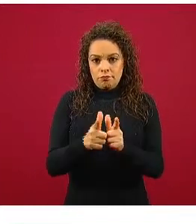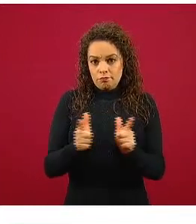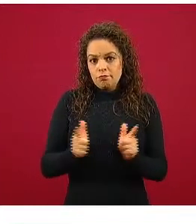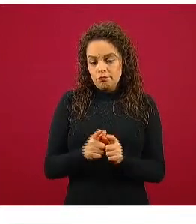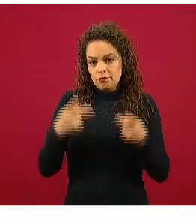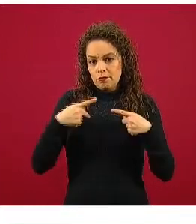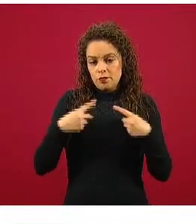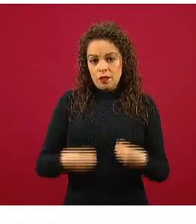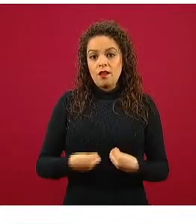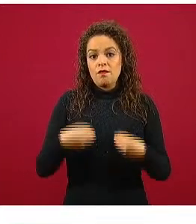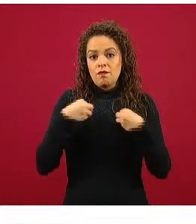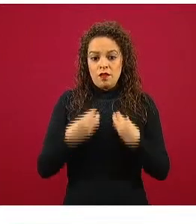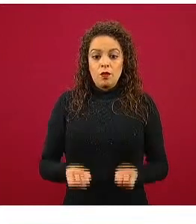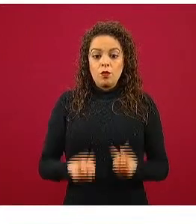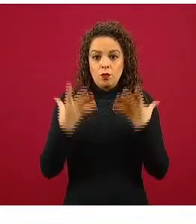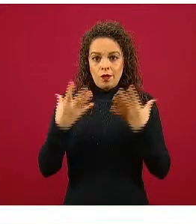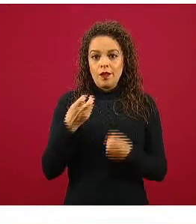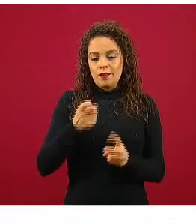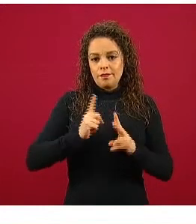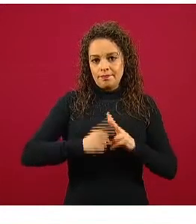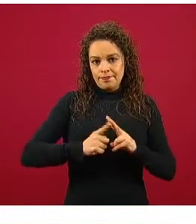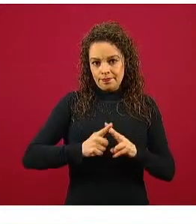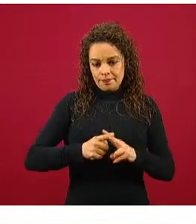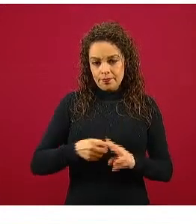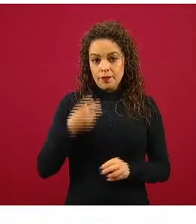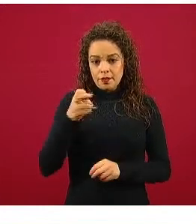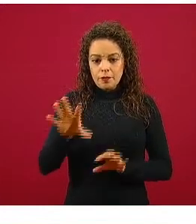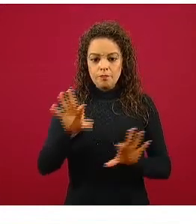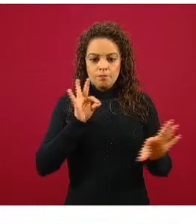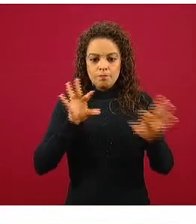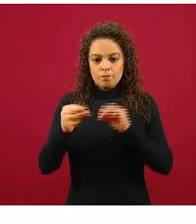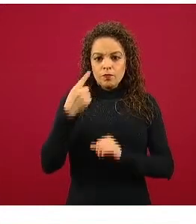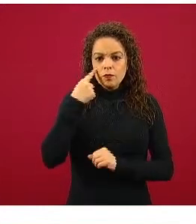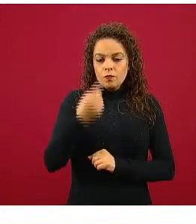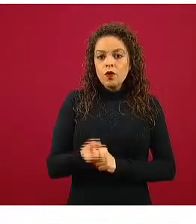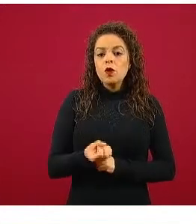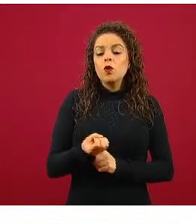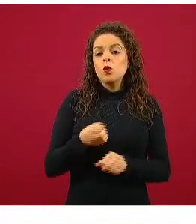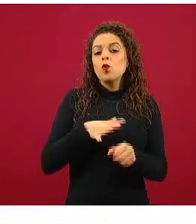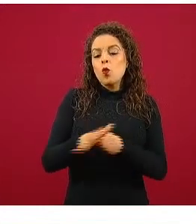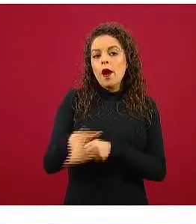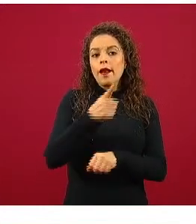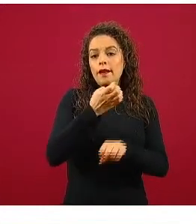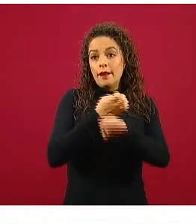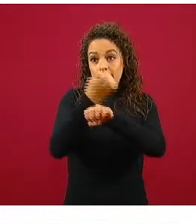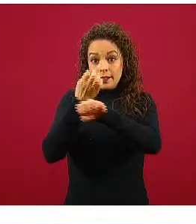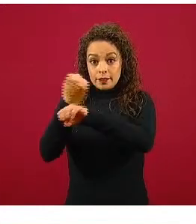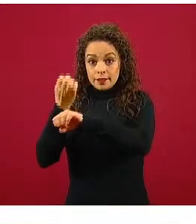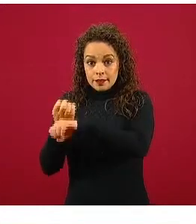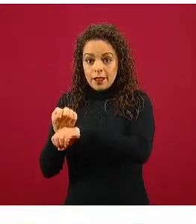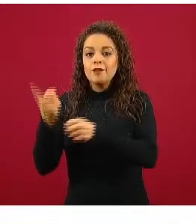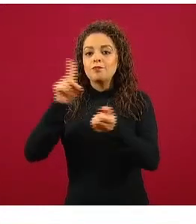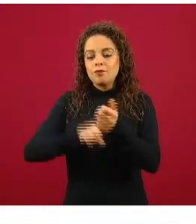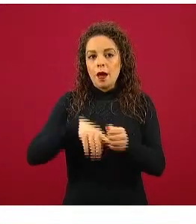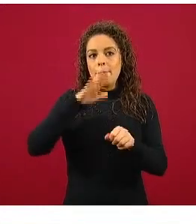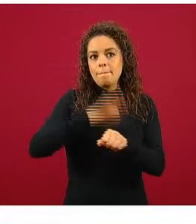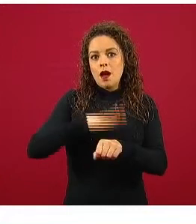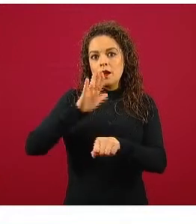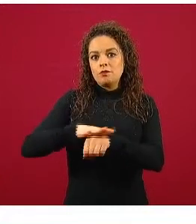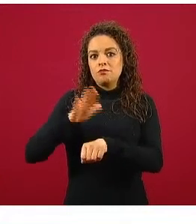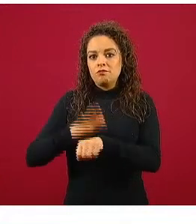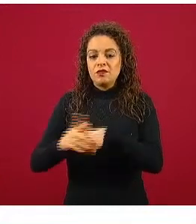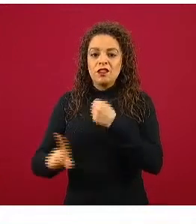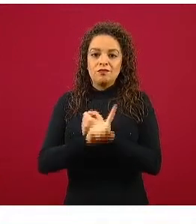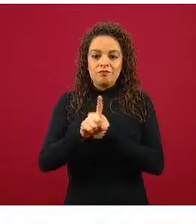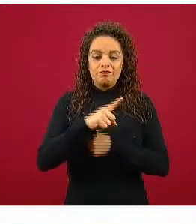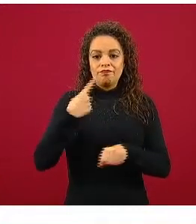esta información la que se toma en un momento para decir cuáles son realmente las entidades federativas que están teniendo mayor problemática. Si vemos